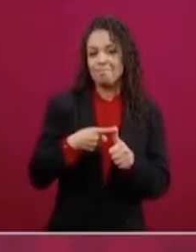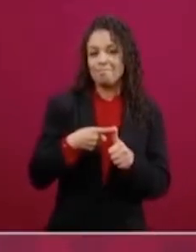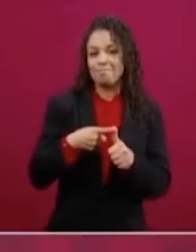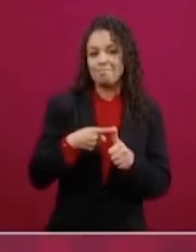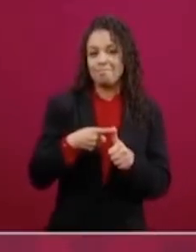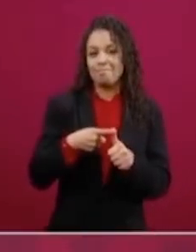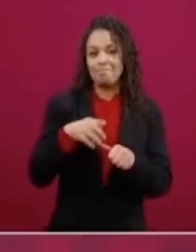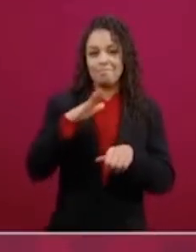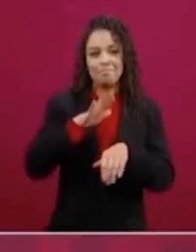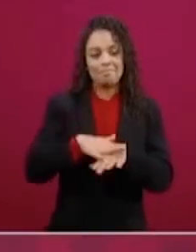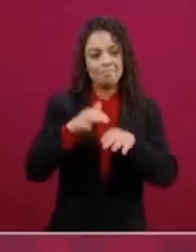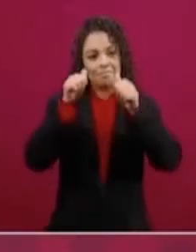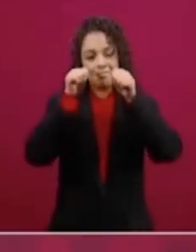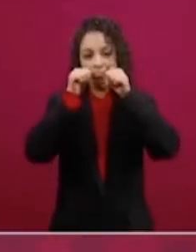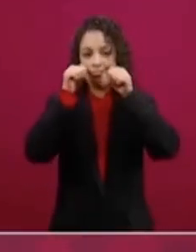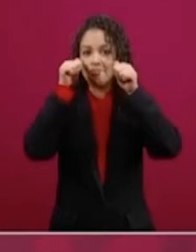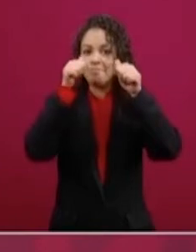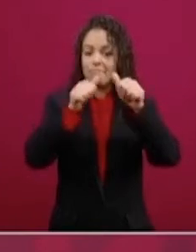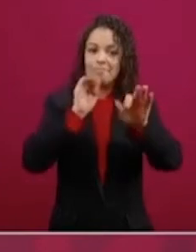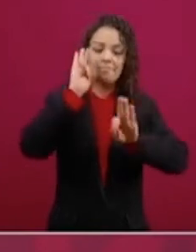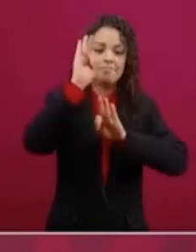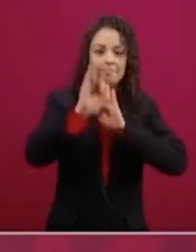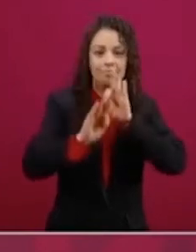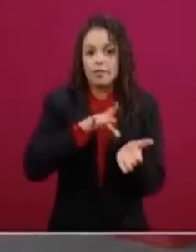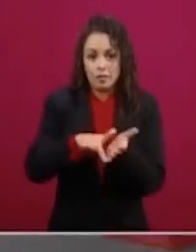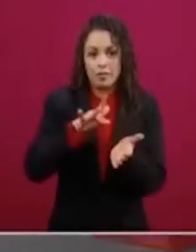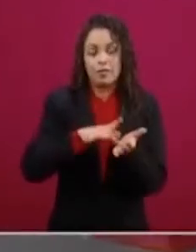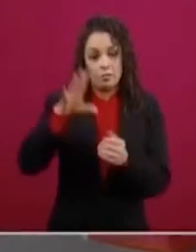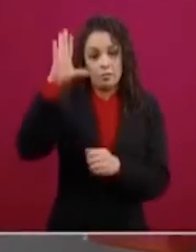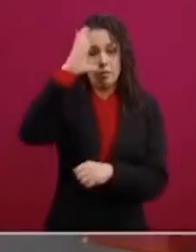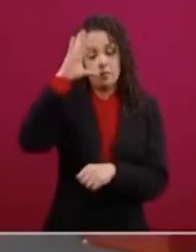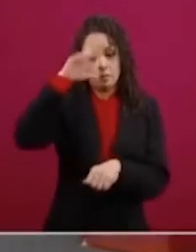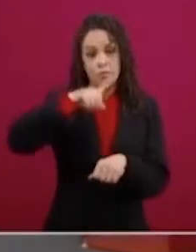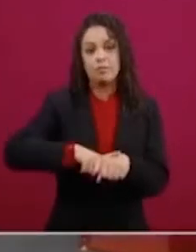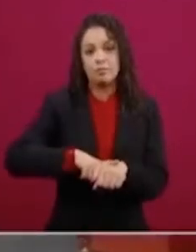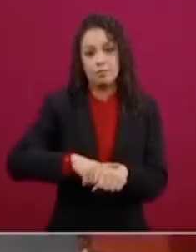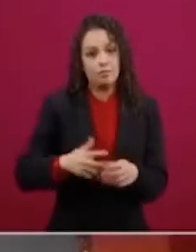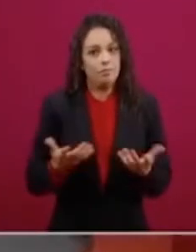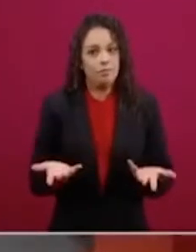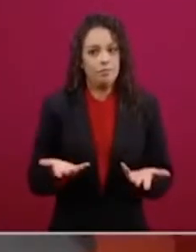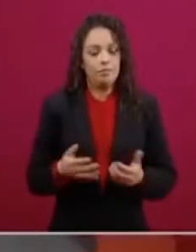cultura. Eso es apoyo a la cultura. Pero también